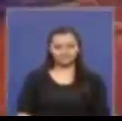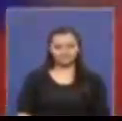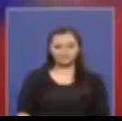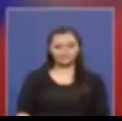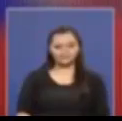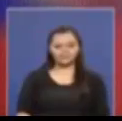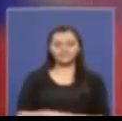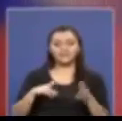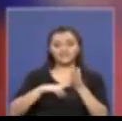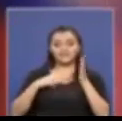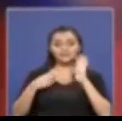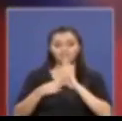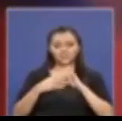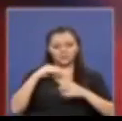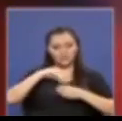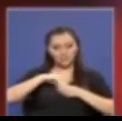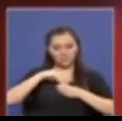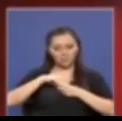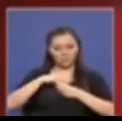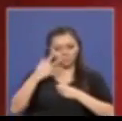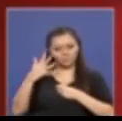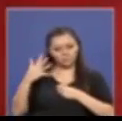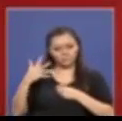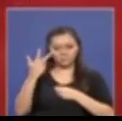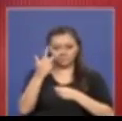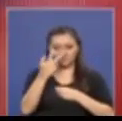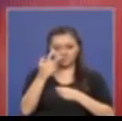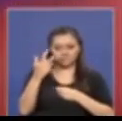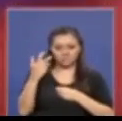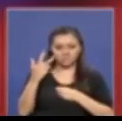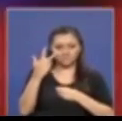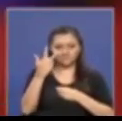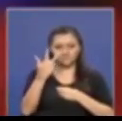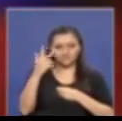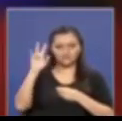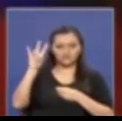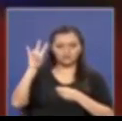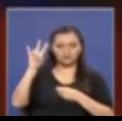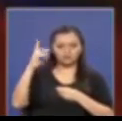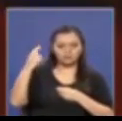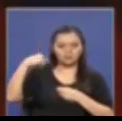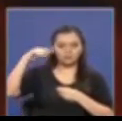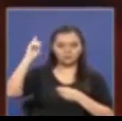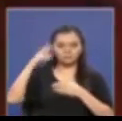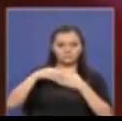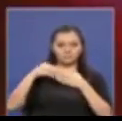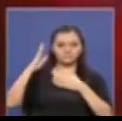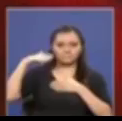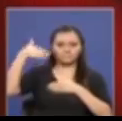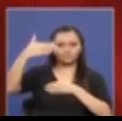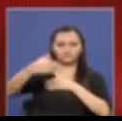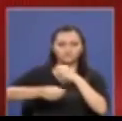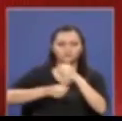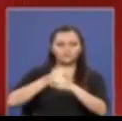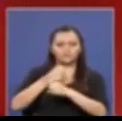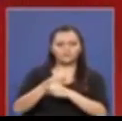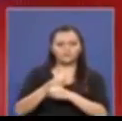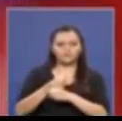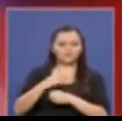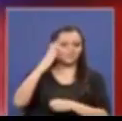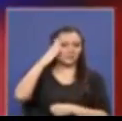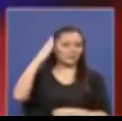Esto significará un ahorro el próximo año de 337 millones de dólares. A ver,